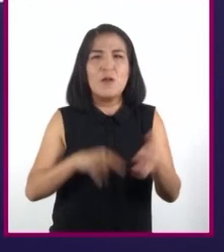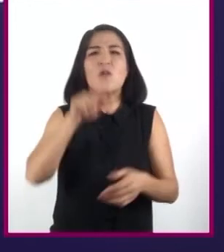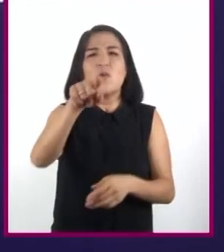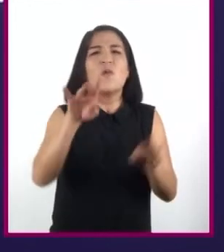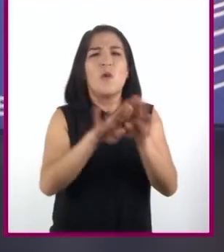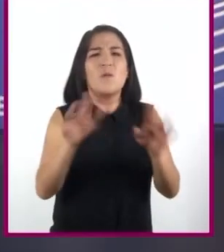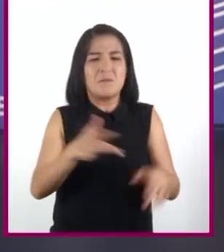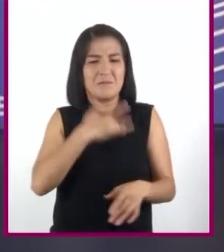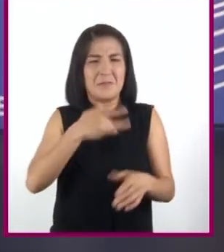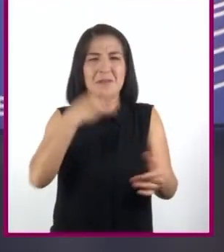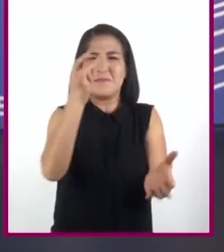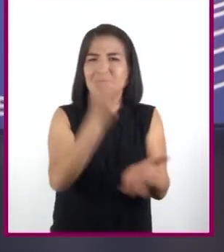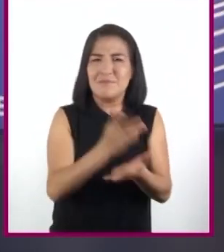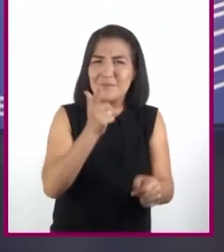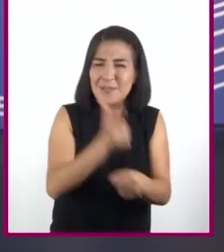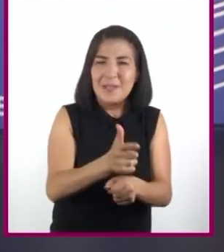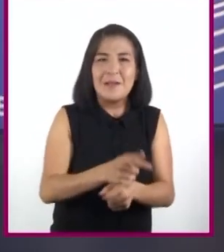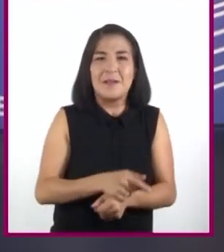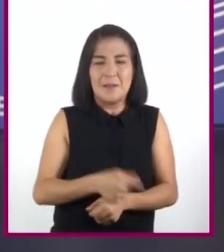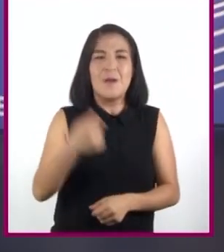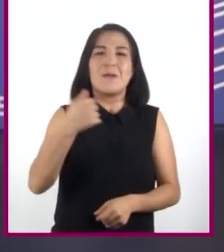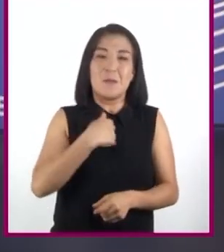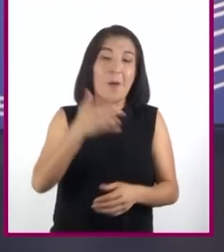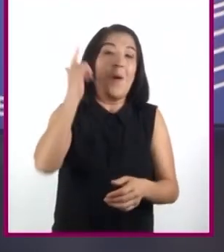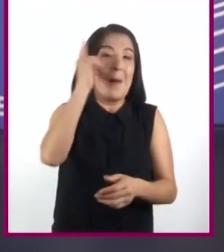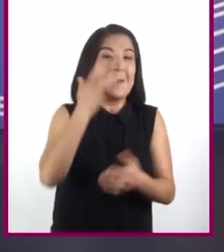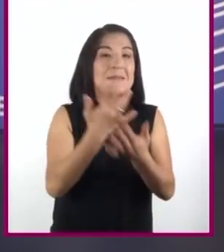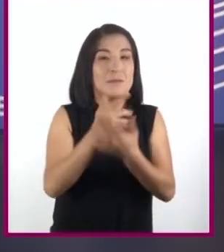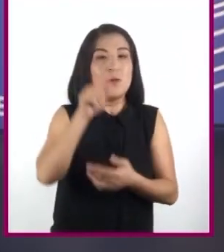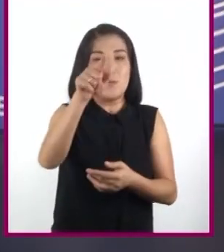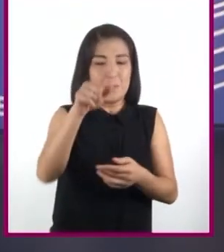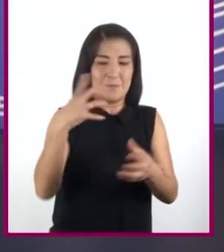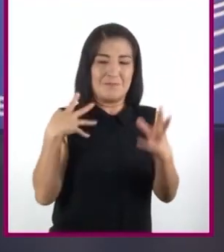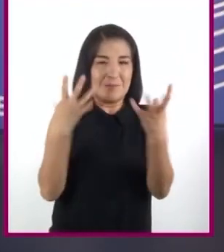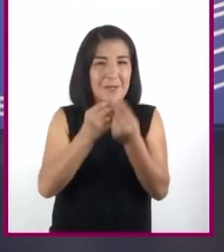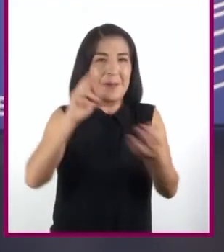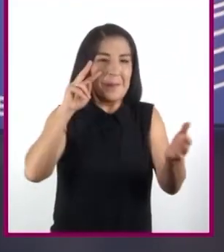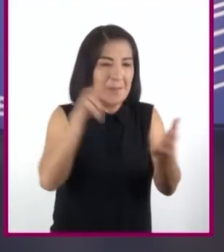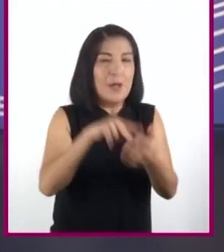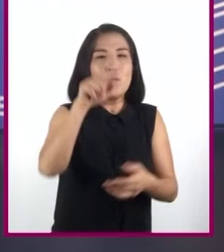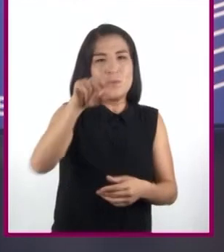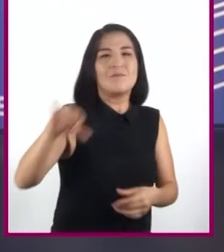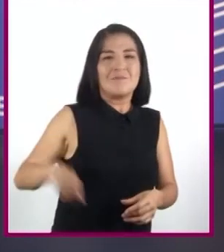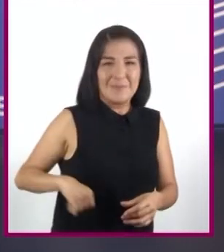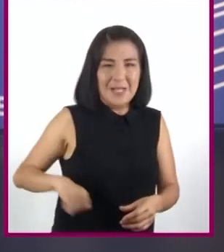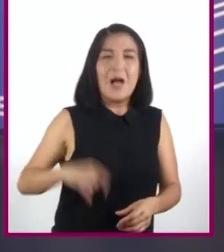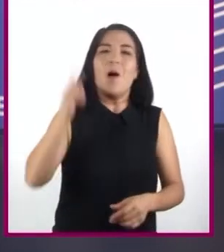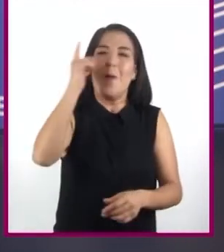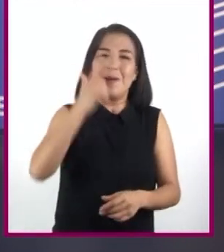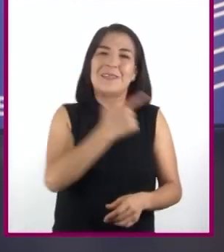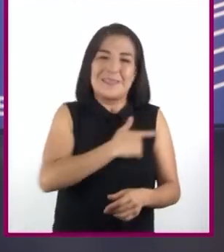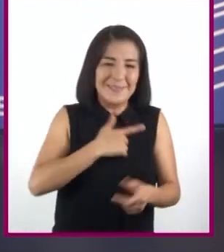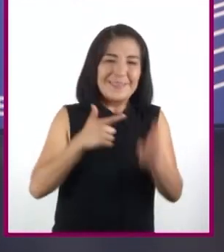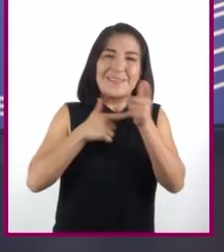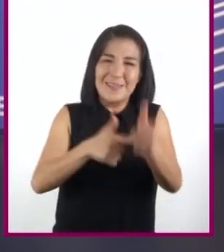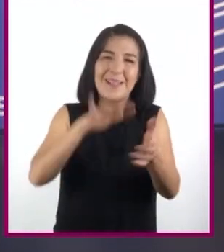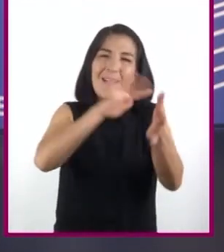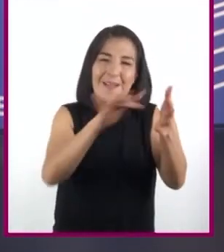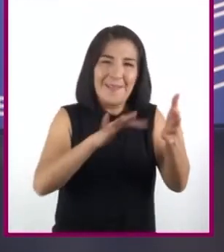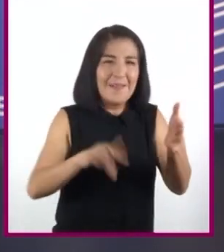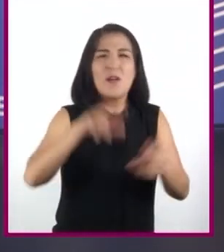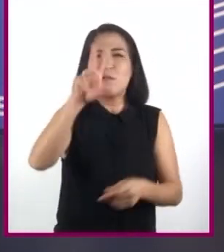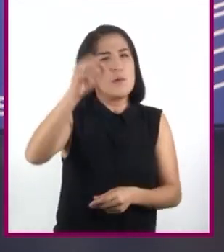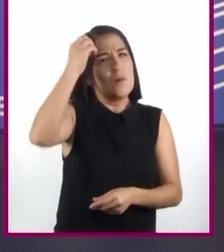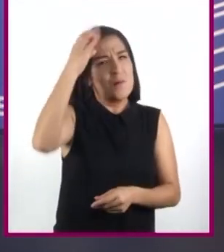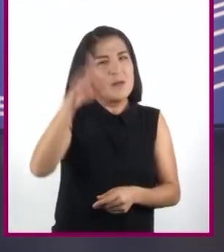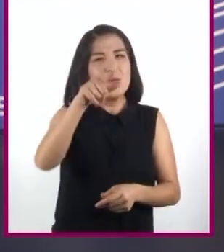identificarías? Espero que todo lo que hemos visto hasta ahora sea de tu interés y te anime a seguir explorando. No debes olvidar